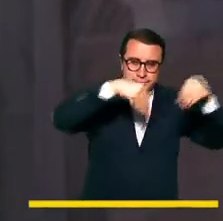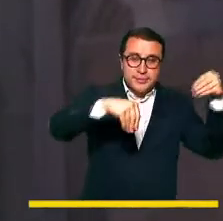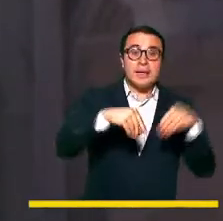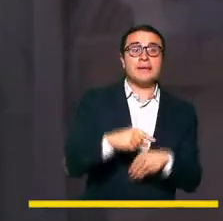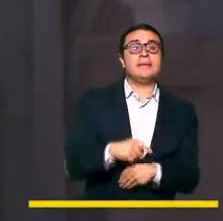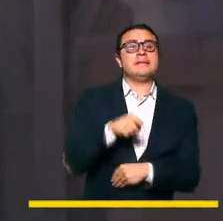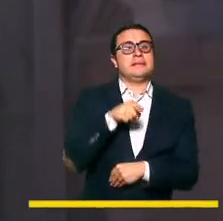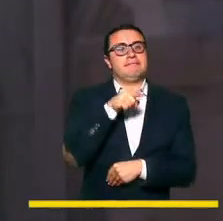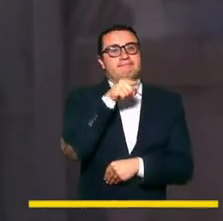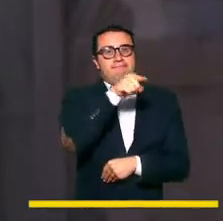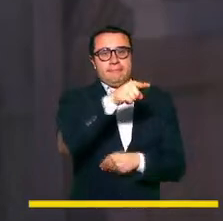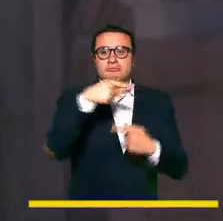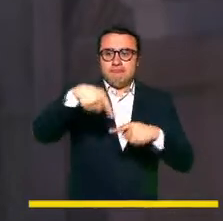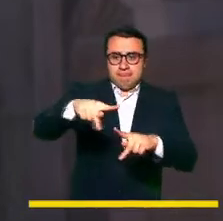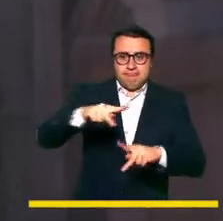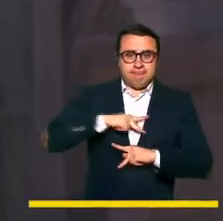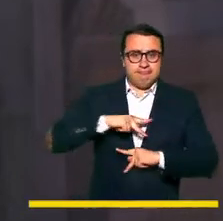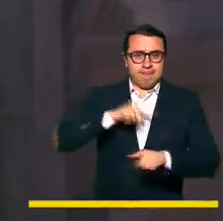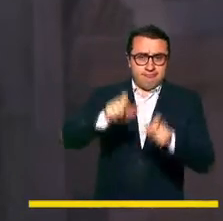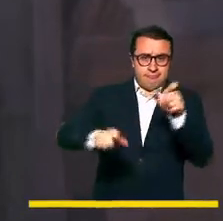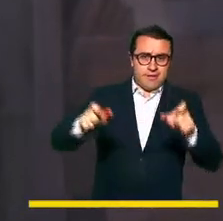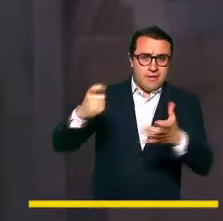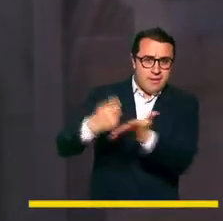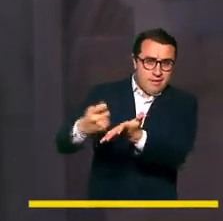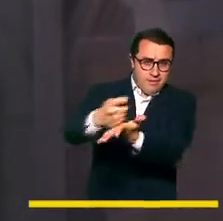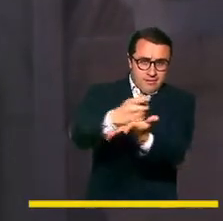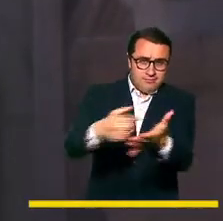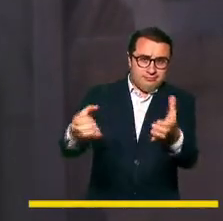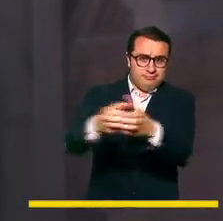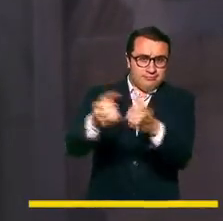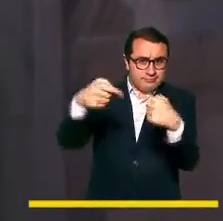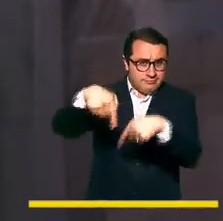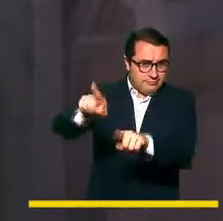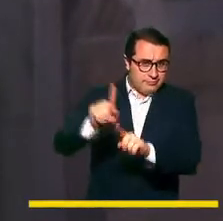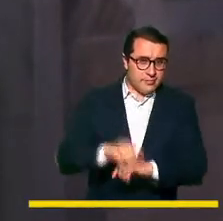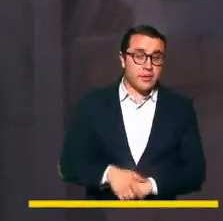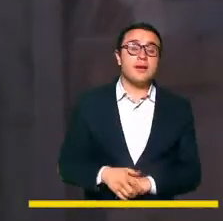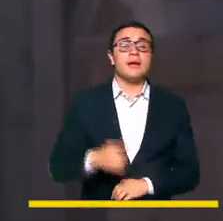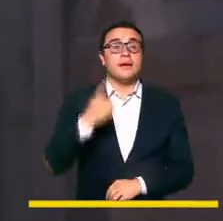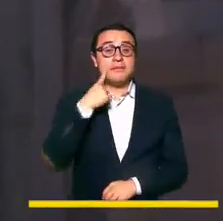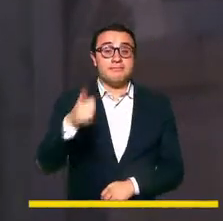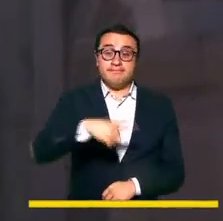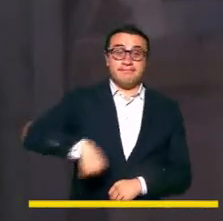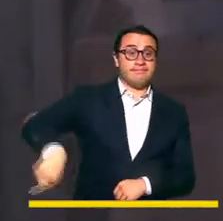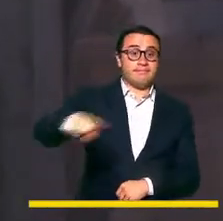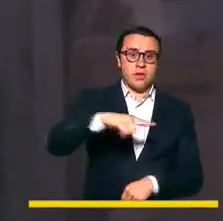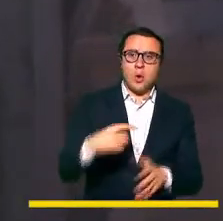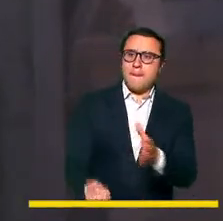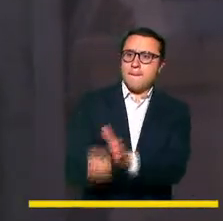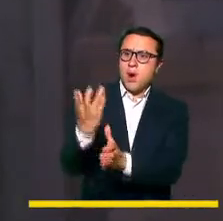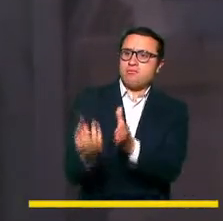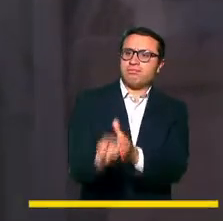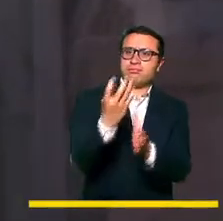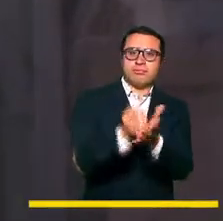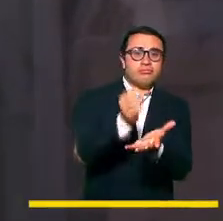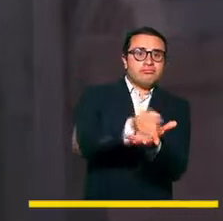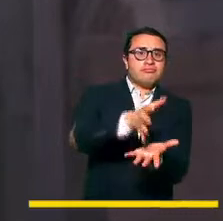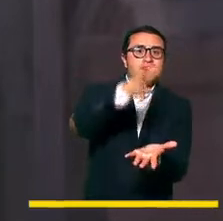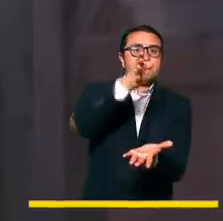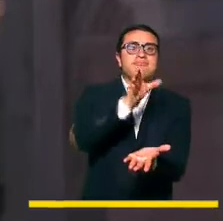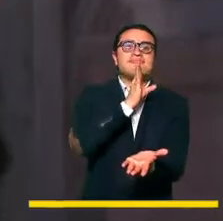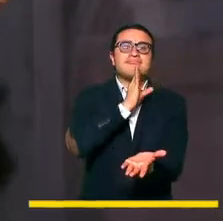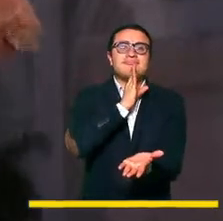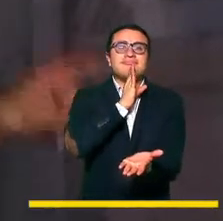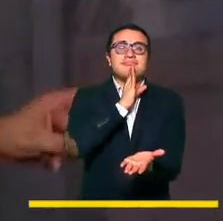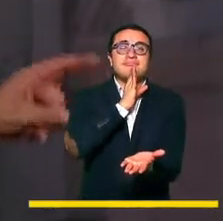entonces, la riqueza que sale de industrializar la producción agraria queda en manos del campesino,